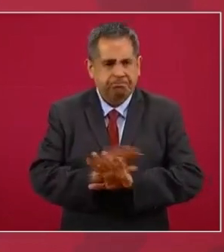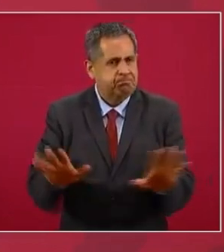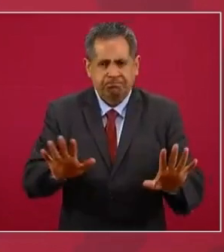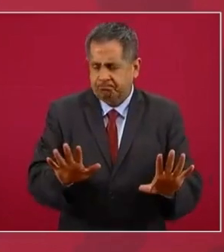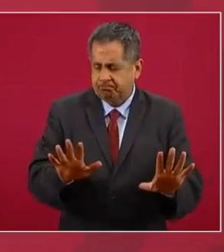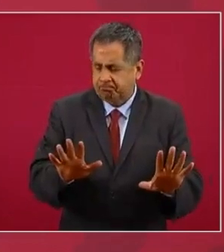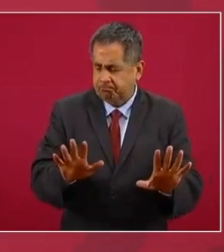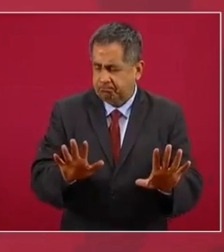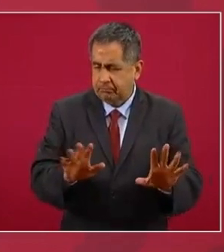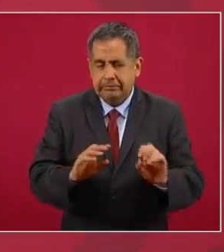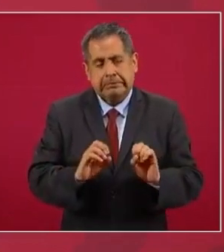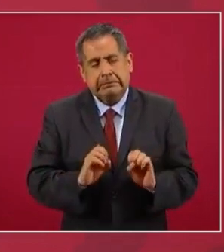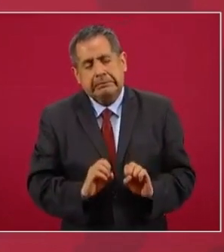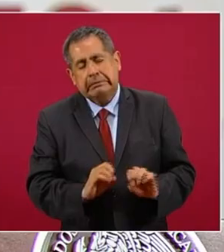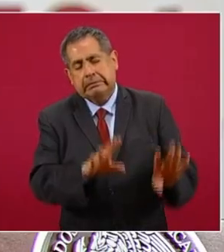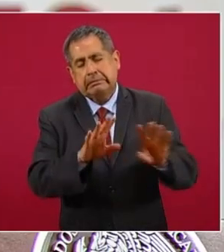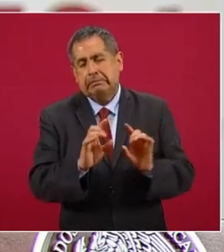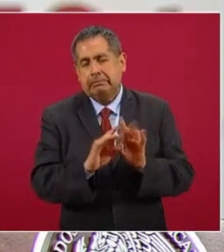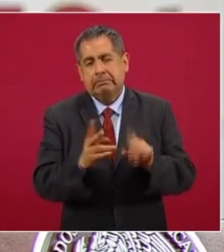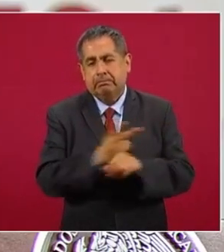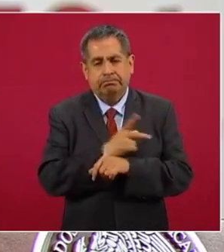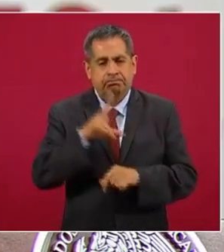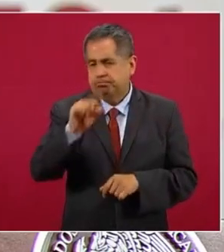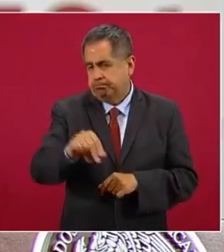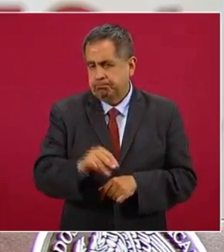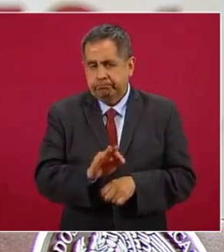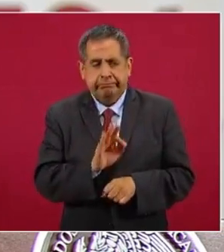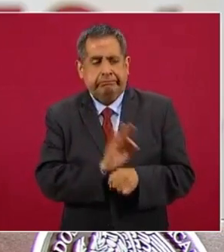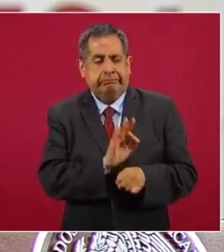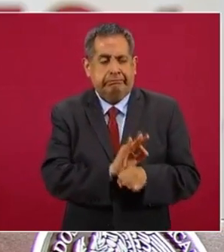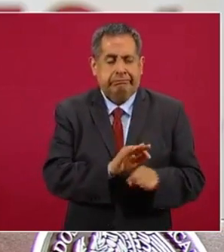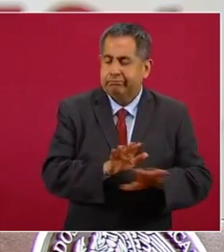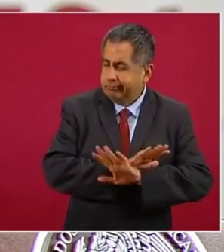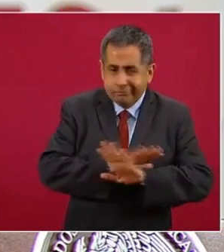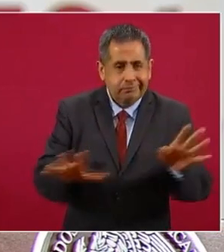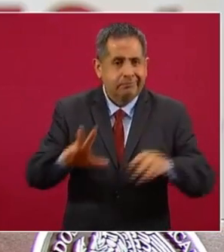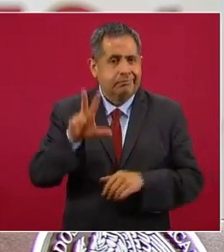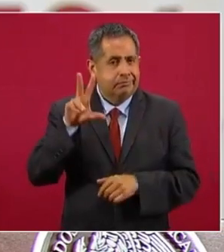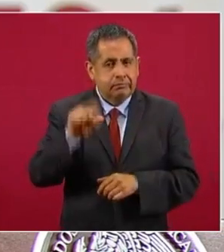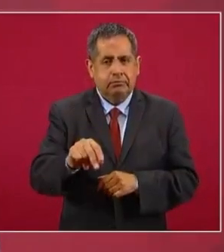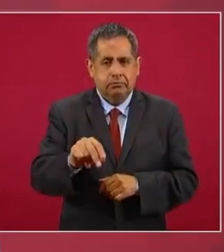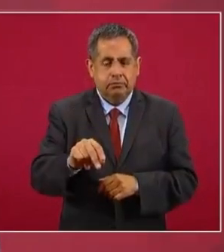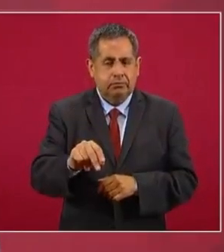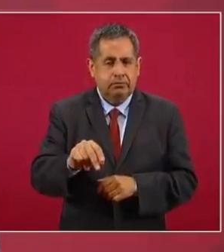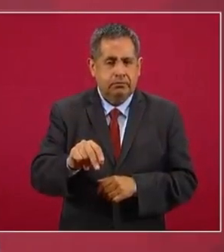No debe haber impunidad, no debe haber protección a nadie.